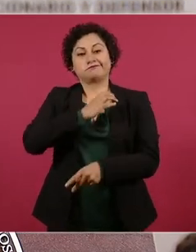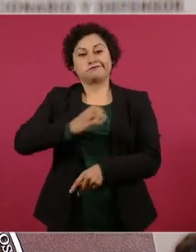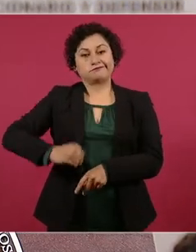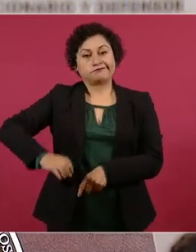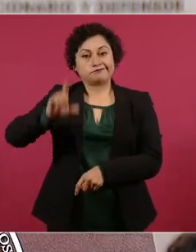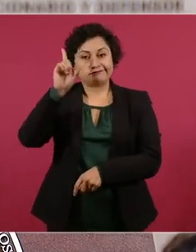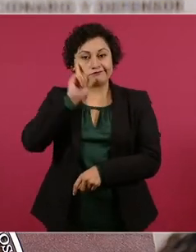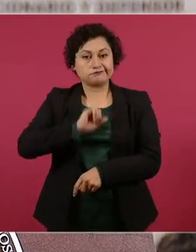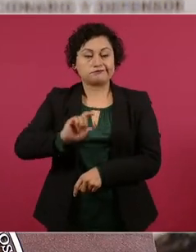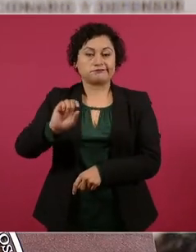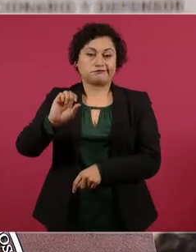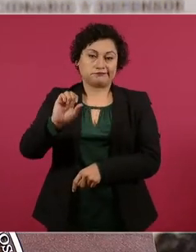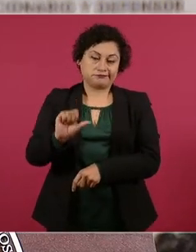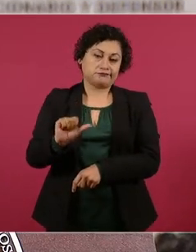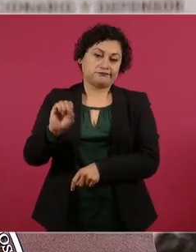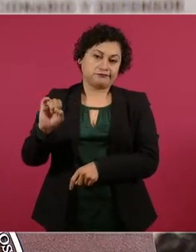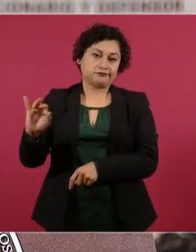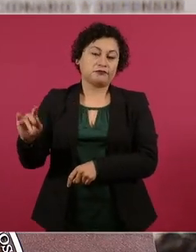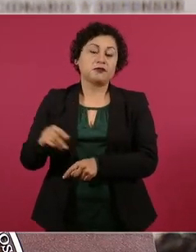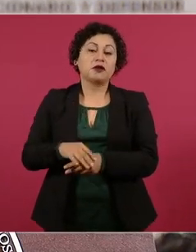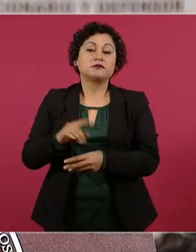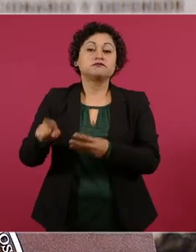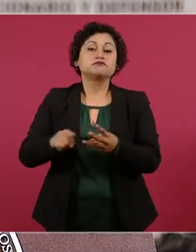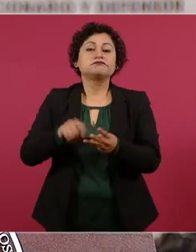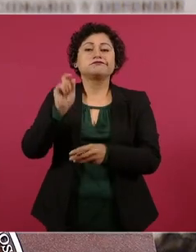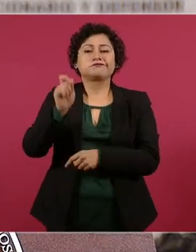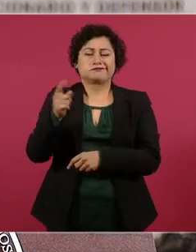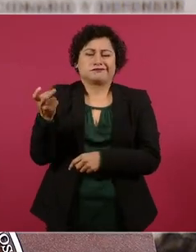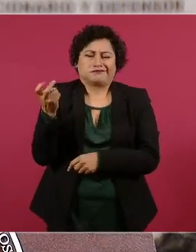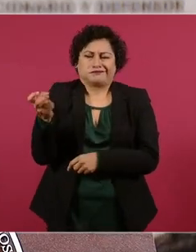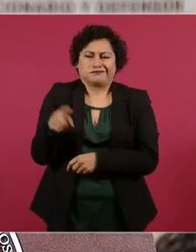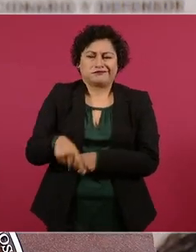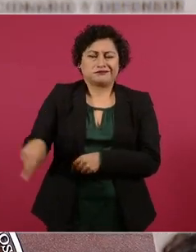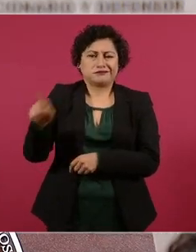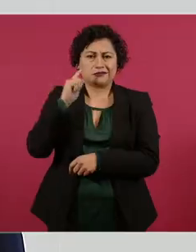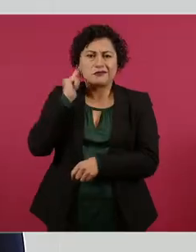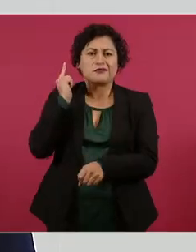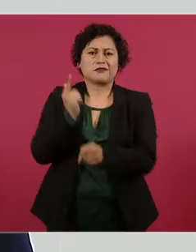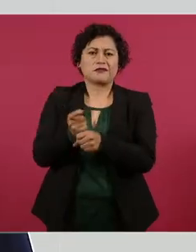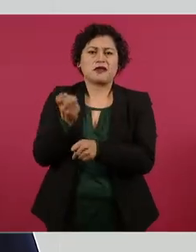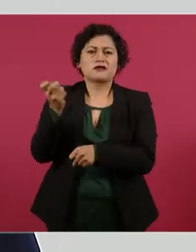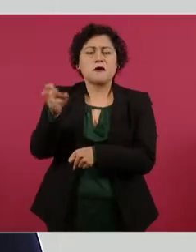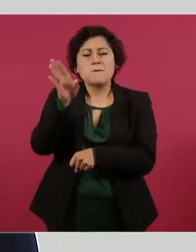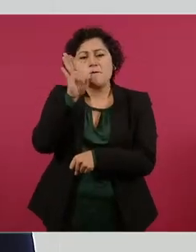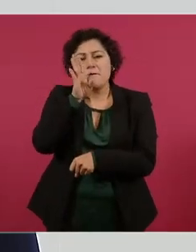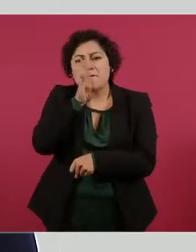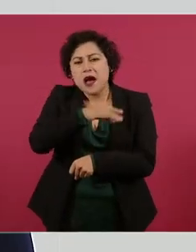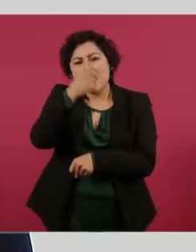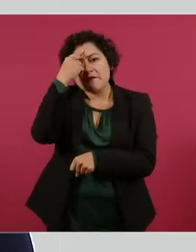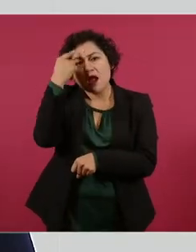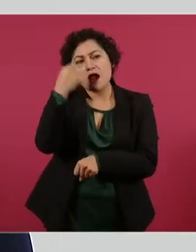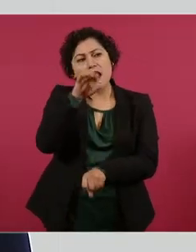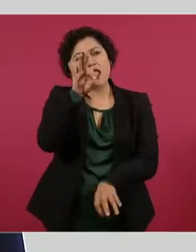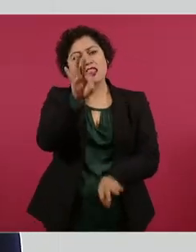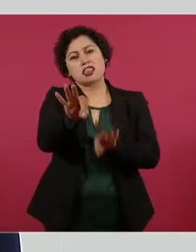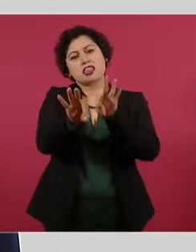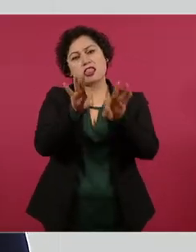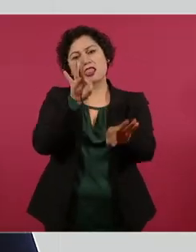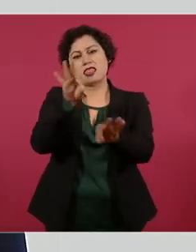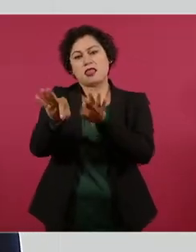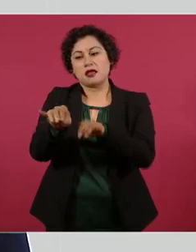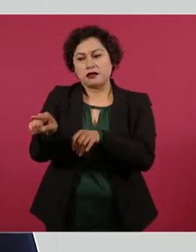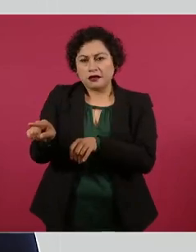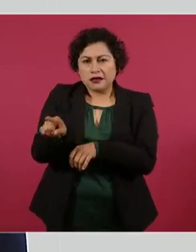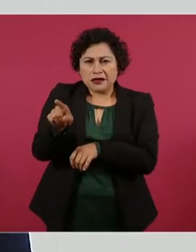lo cual ya decimos es falso y es una invención, es una campaña desinformativa. Más de 500,000 tweets con